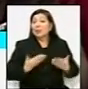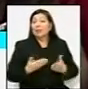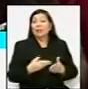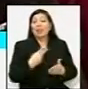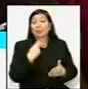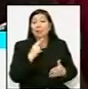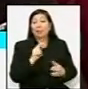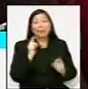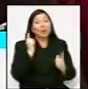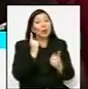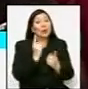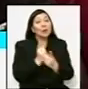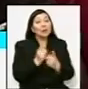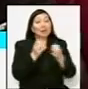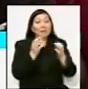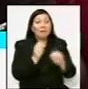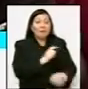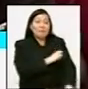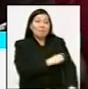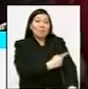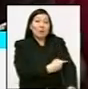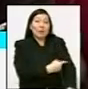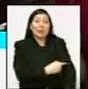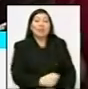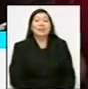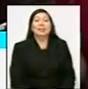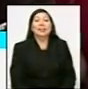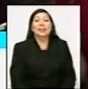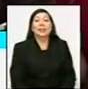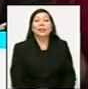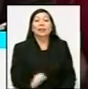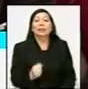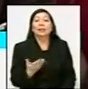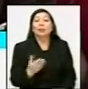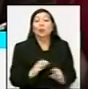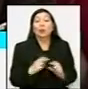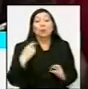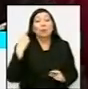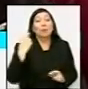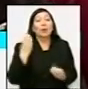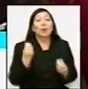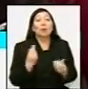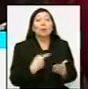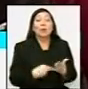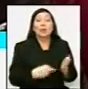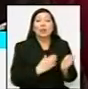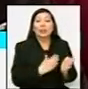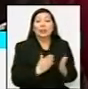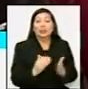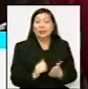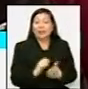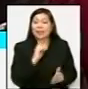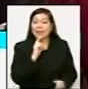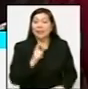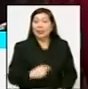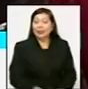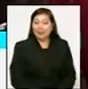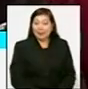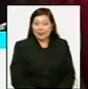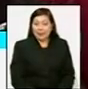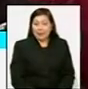enmendar. El objetivo en realidad es fortalecer justamente la existencia de los partidos políticos como organizaciones que son, ¿no?